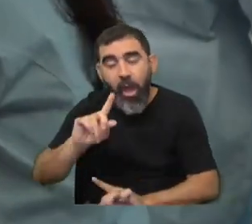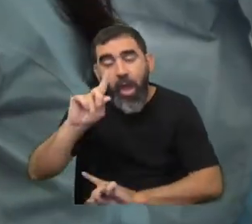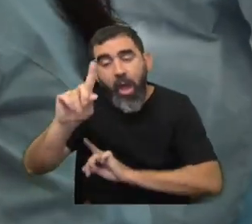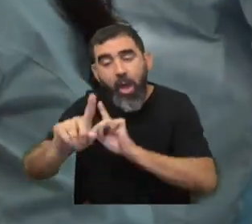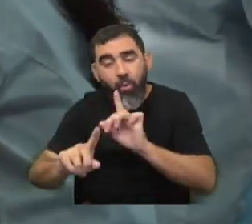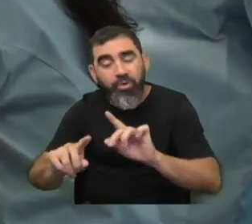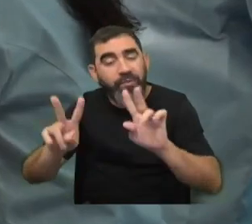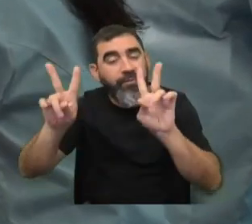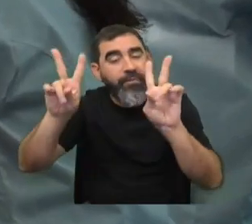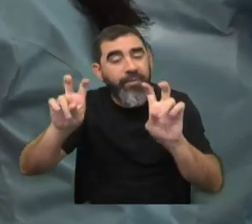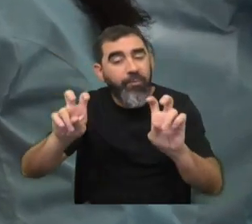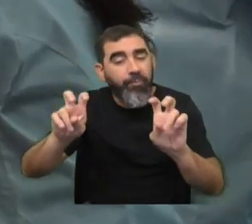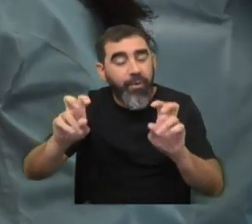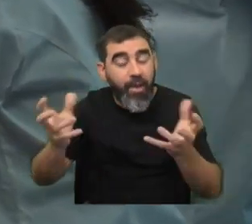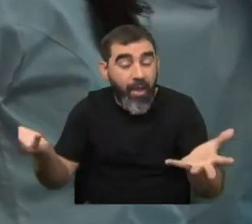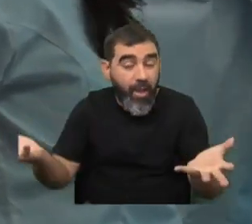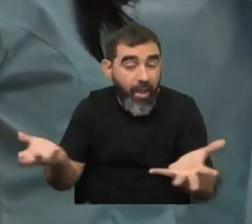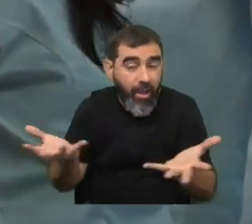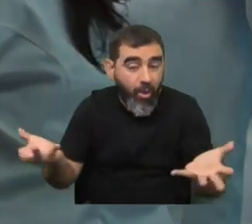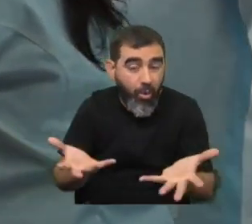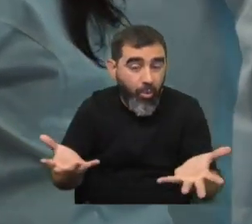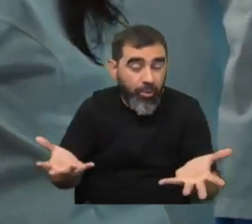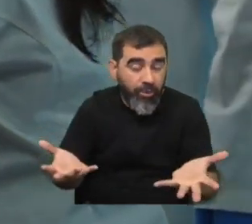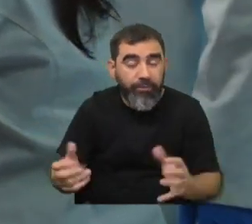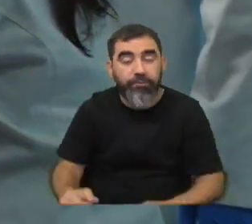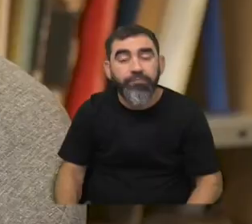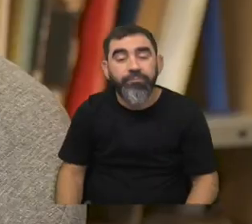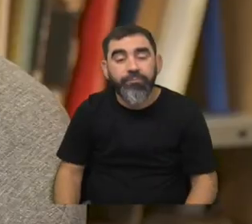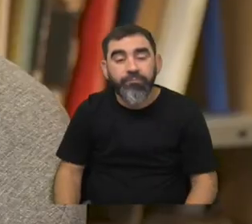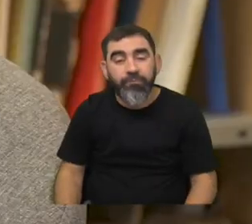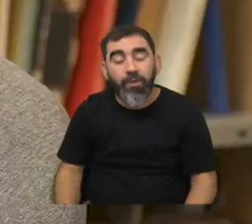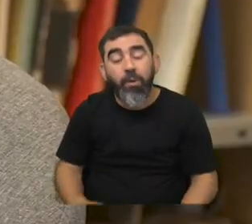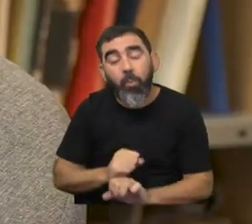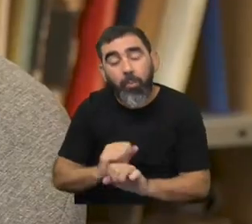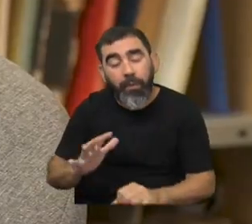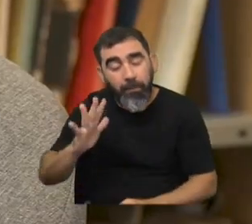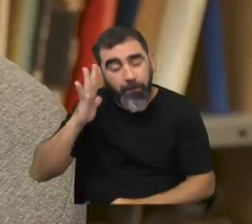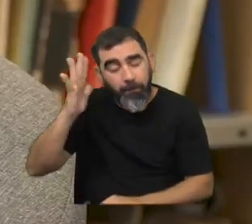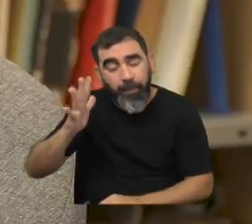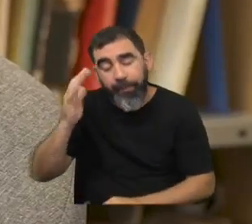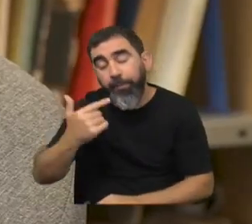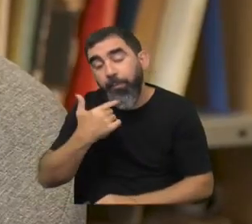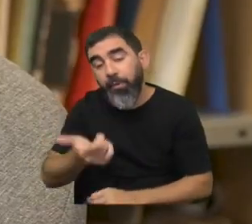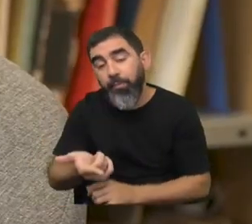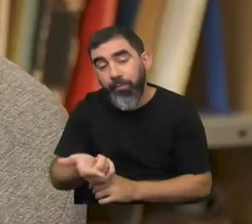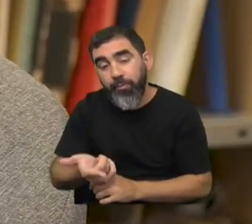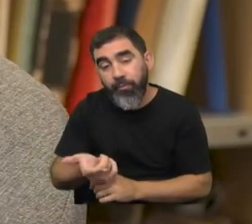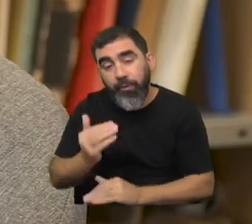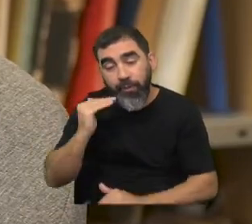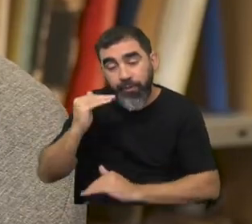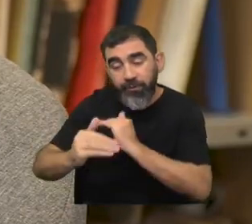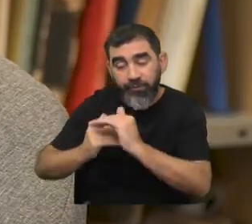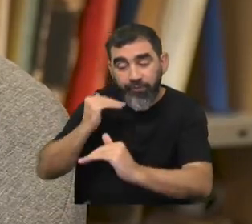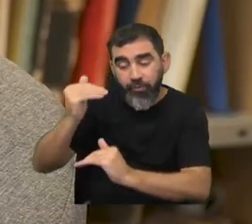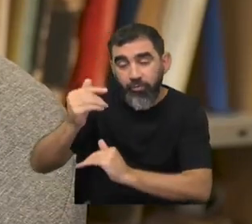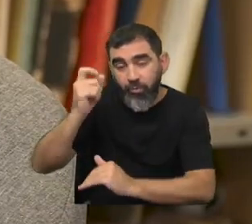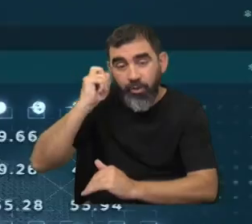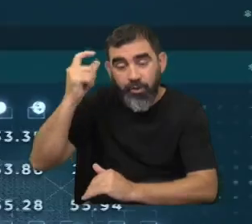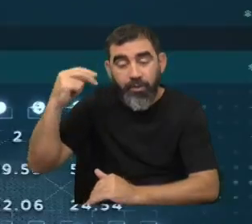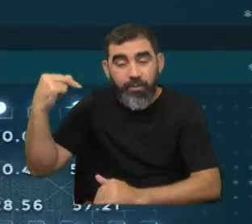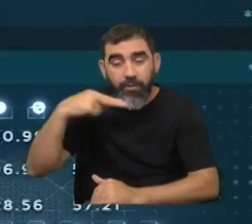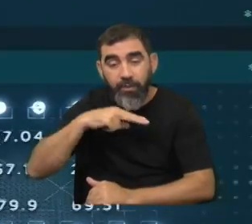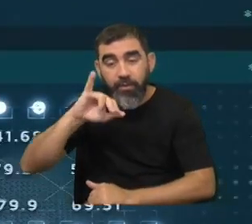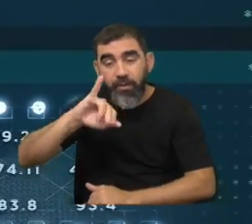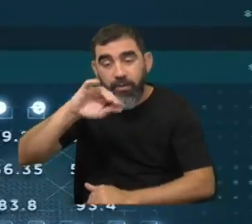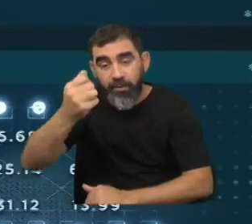algunas temáticas contemporáneas o de actualidad, podríamos pensar, por ejemplo, en el desarrollo de la inteligencia